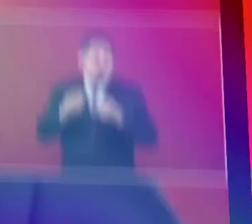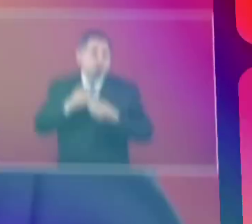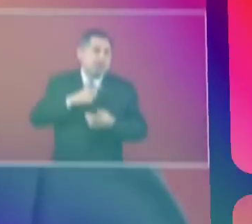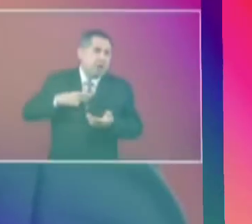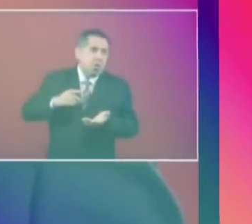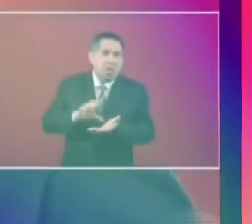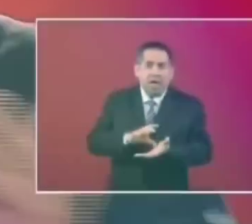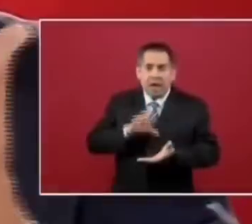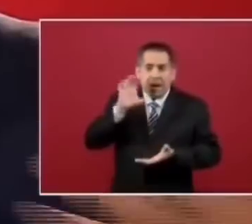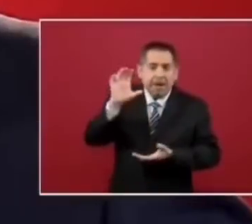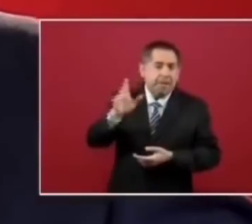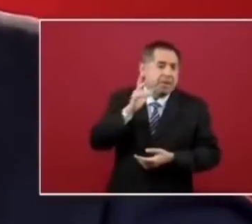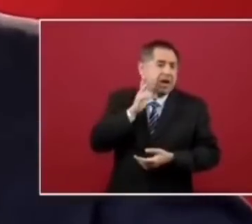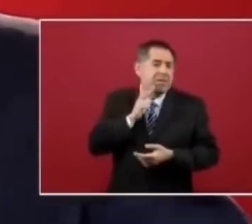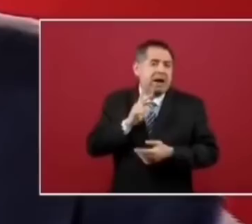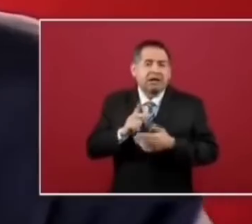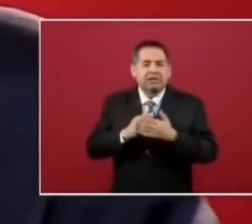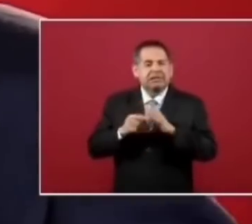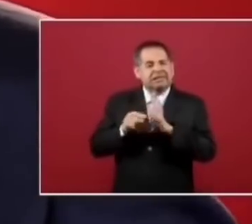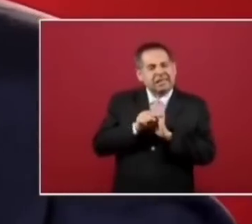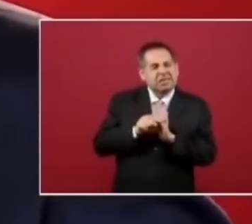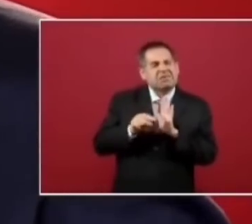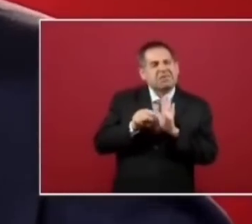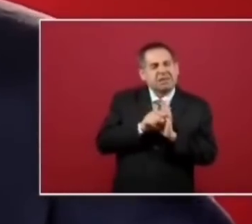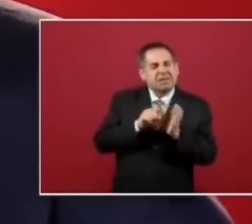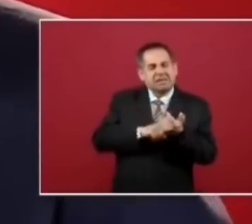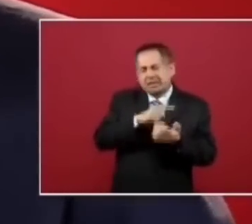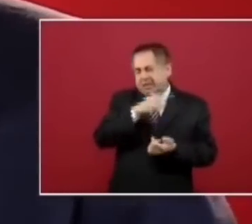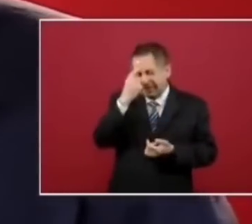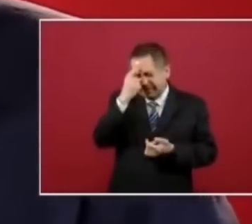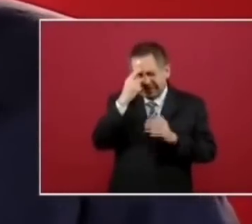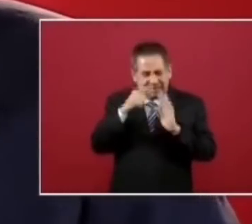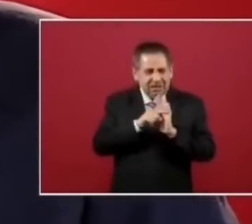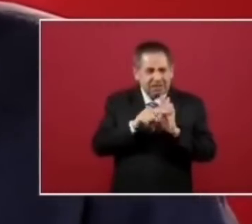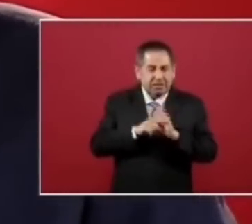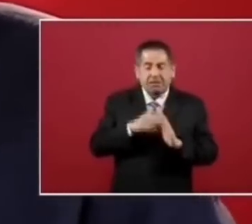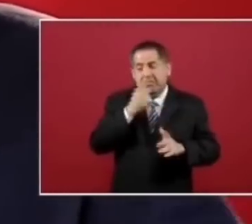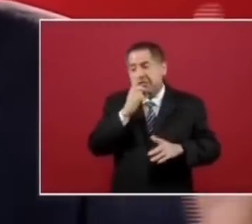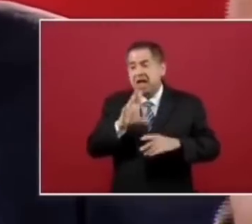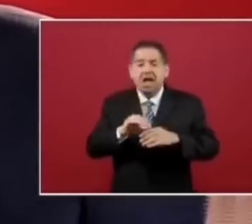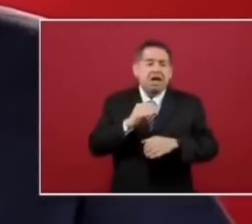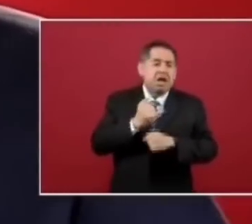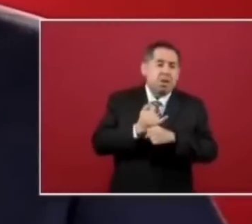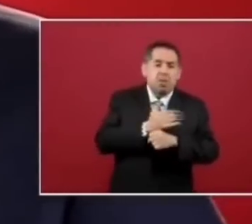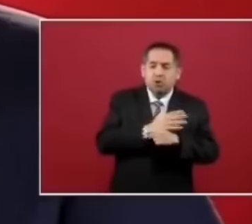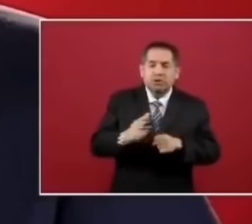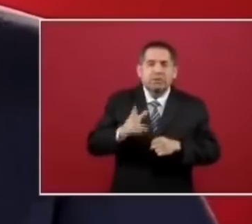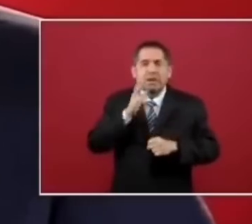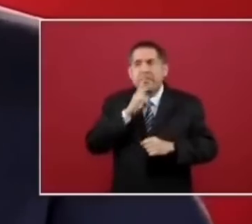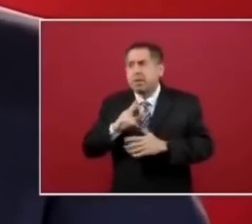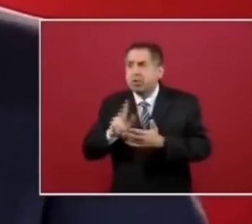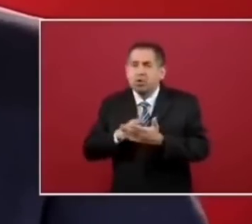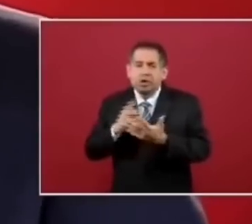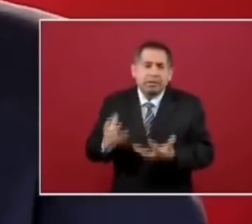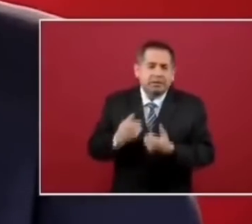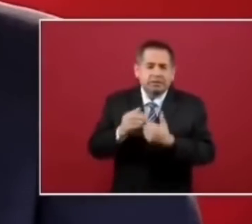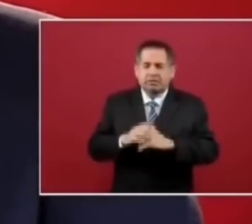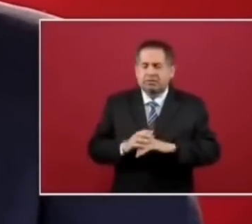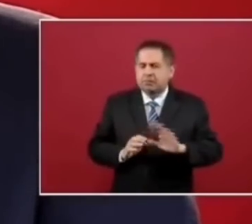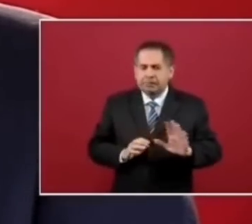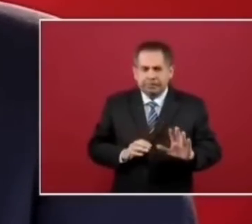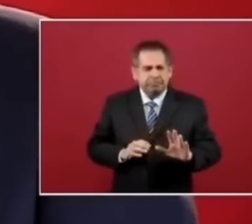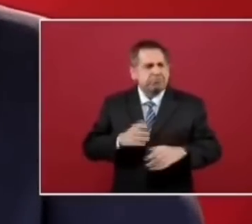Ahí escuchamos al presidente López Obrador, ¿no?, informando que envió personal del ejército mexicano, Fuerza